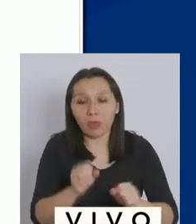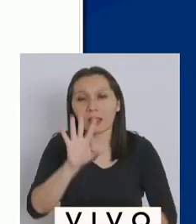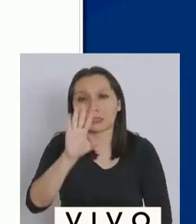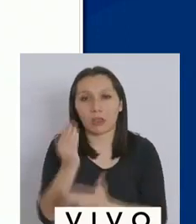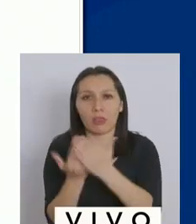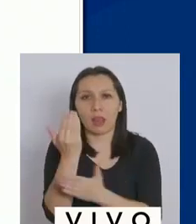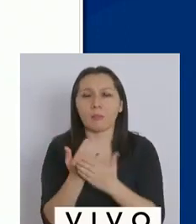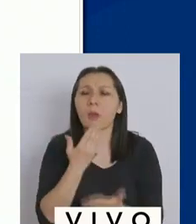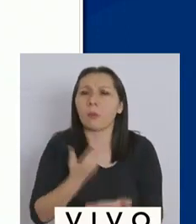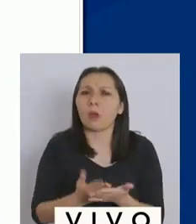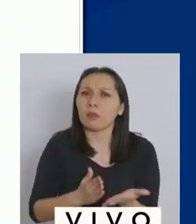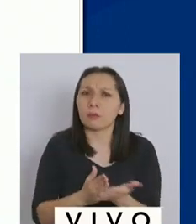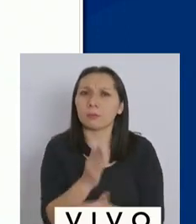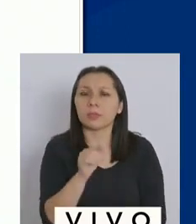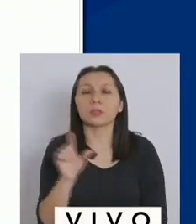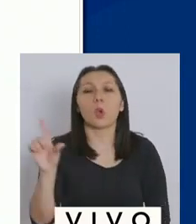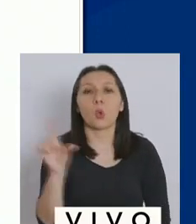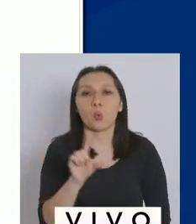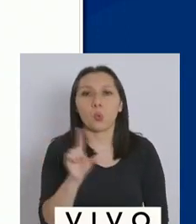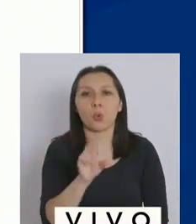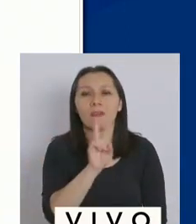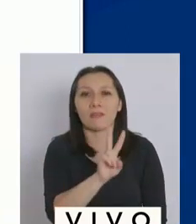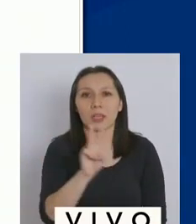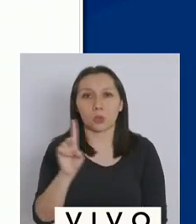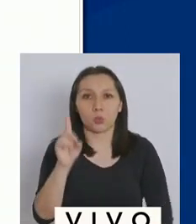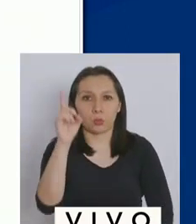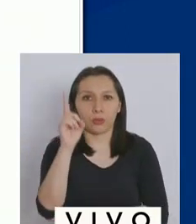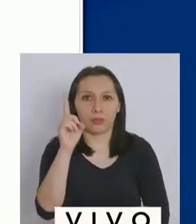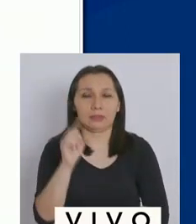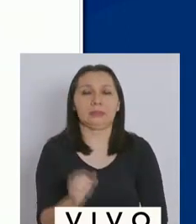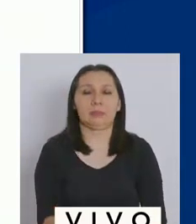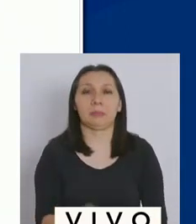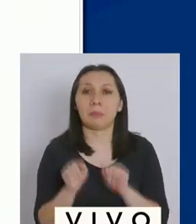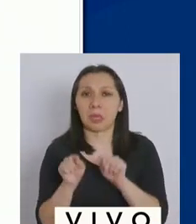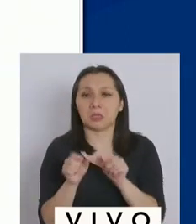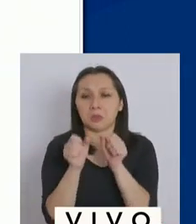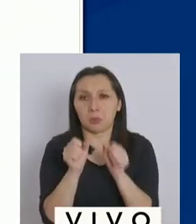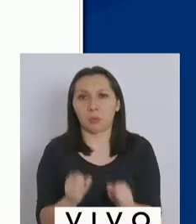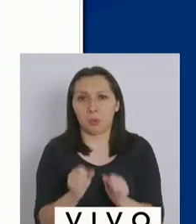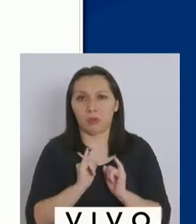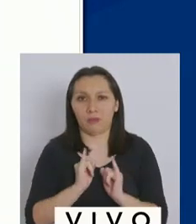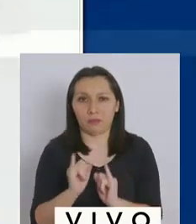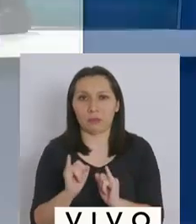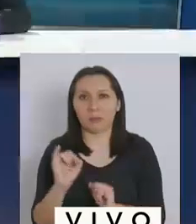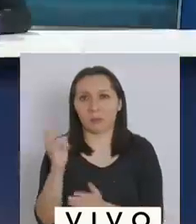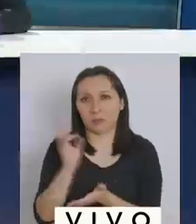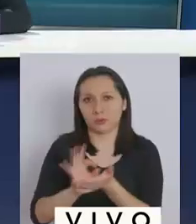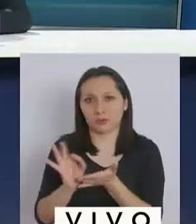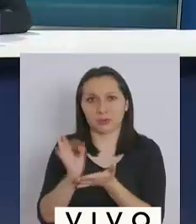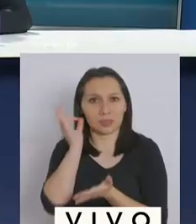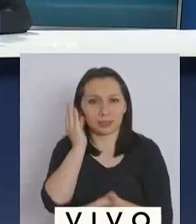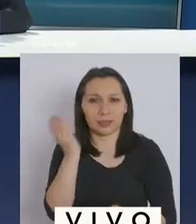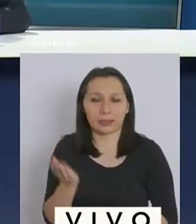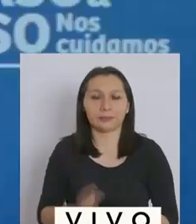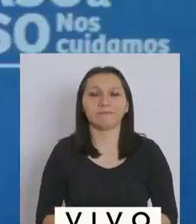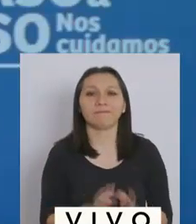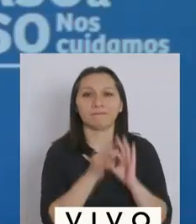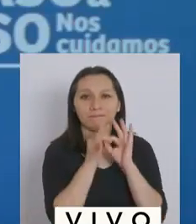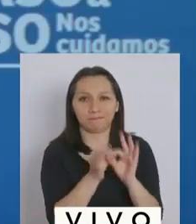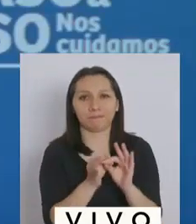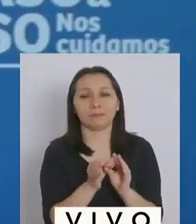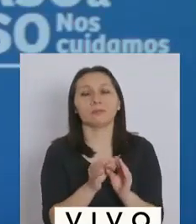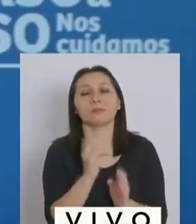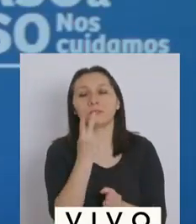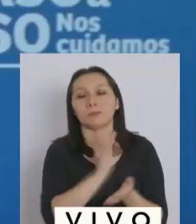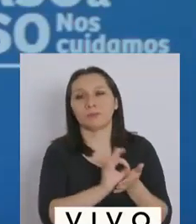a partir del día lunes 21. Eso es lo que puedo informar, subsecretaria. Muchas gracias,